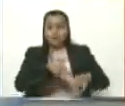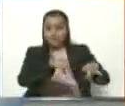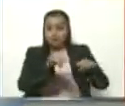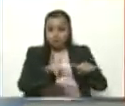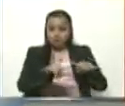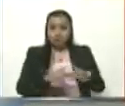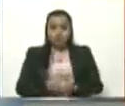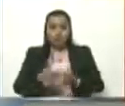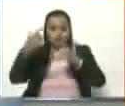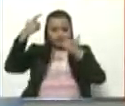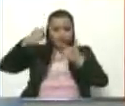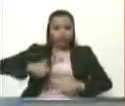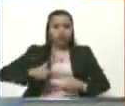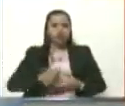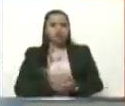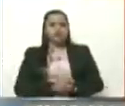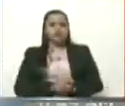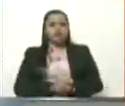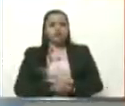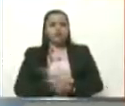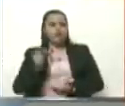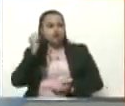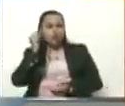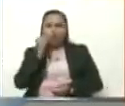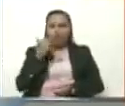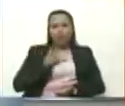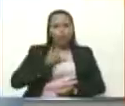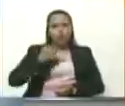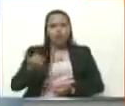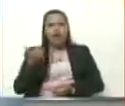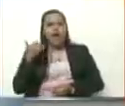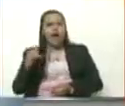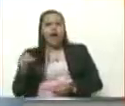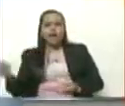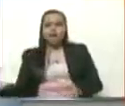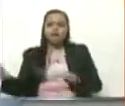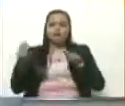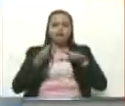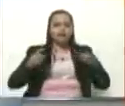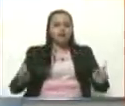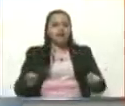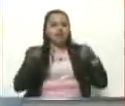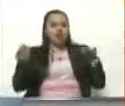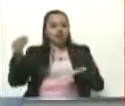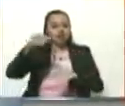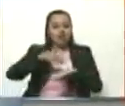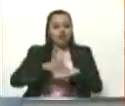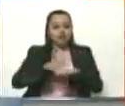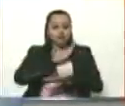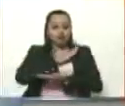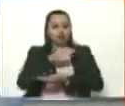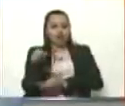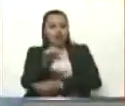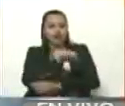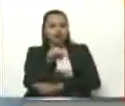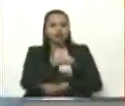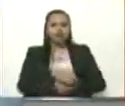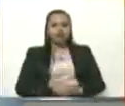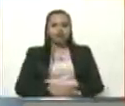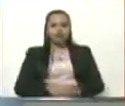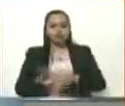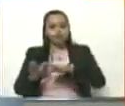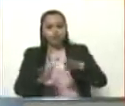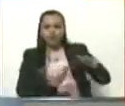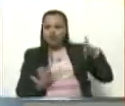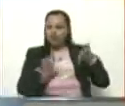usuario el ciudadano la ciudadana nativa bien recuperar en buena lista su vehículo en materia